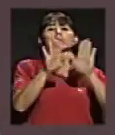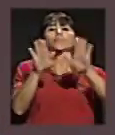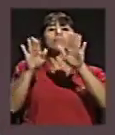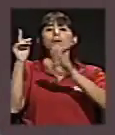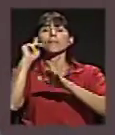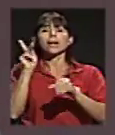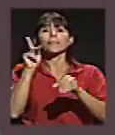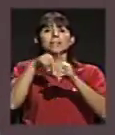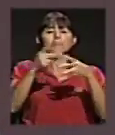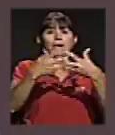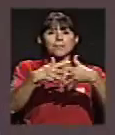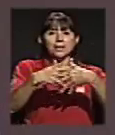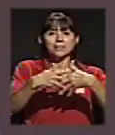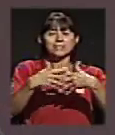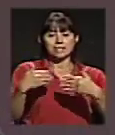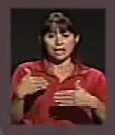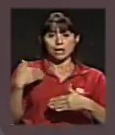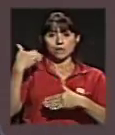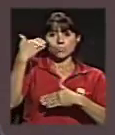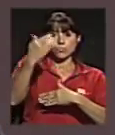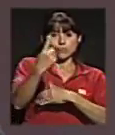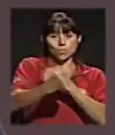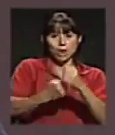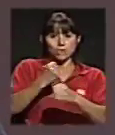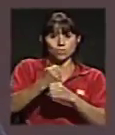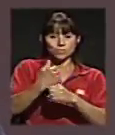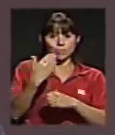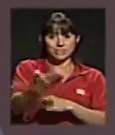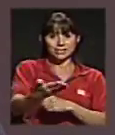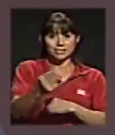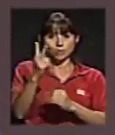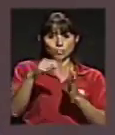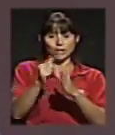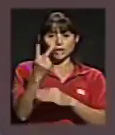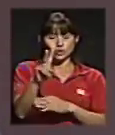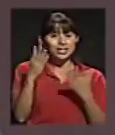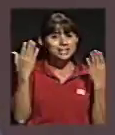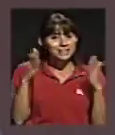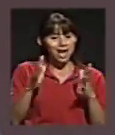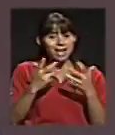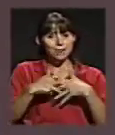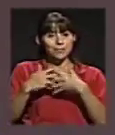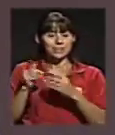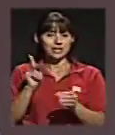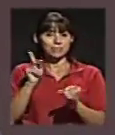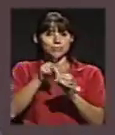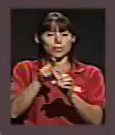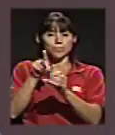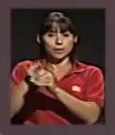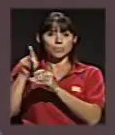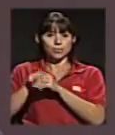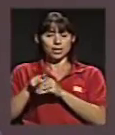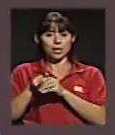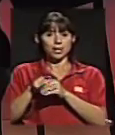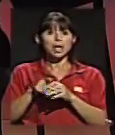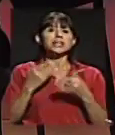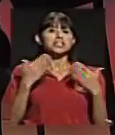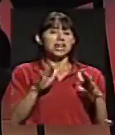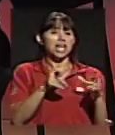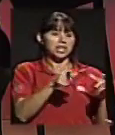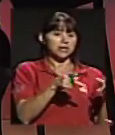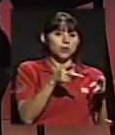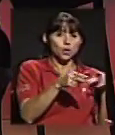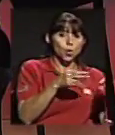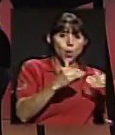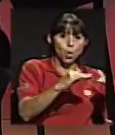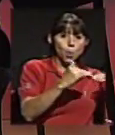del próximo año 2012, o sea, el año anterior, fue cuando se presentaron las empresas a concursar. Ahí fue cuando ya el Corte Inglés pues, presentó su oferta o presentó su